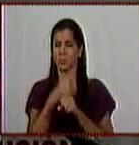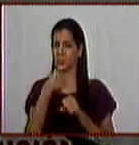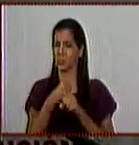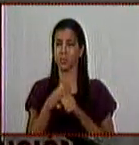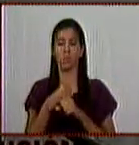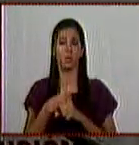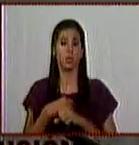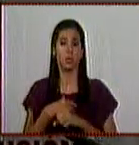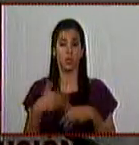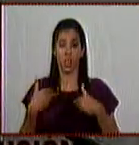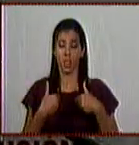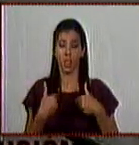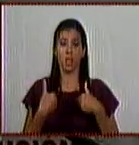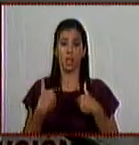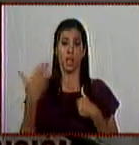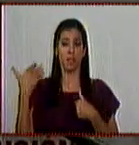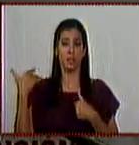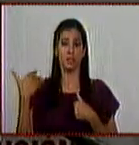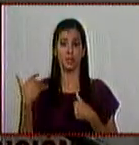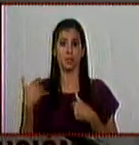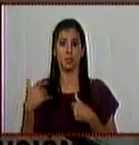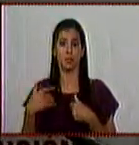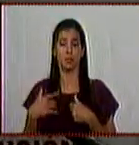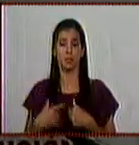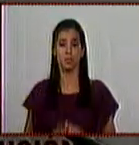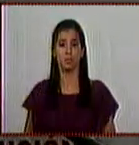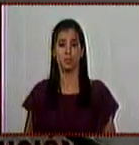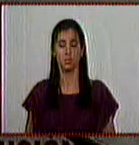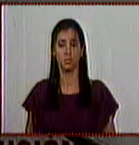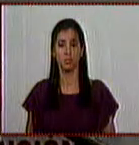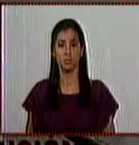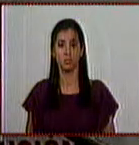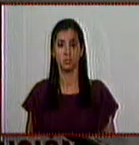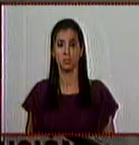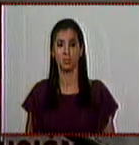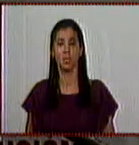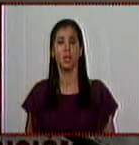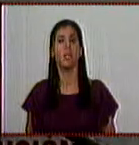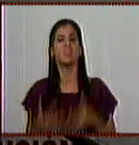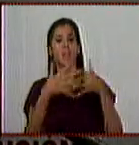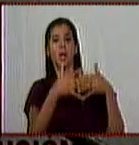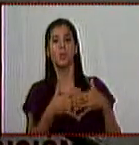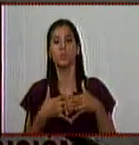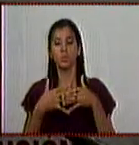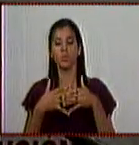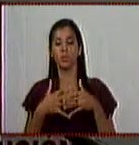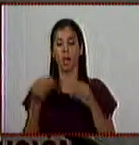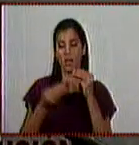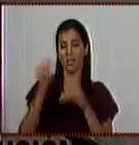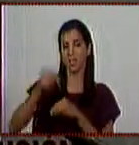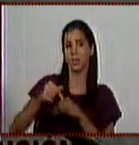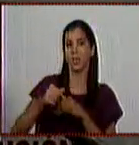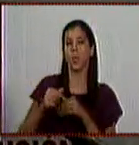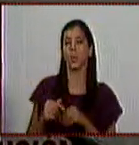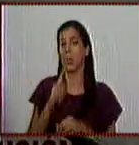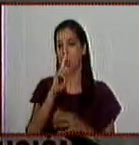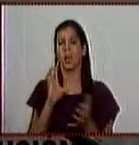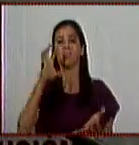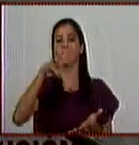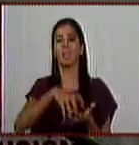construido por el imperialismo fue el estado liberal burgués venezolano decimos